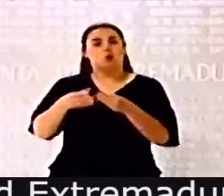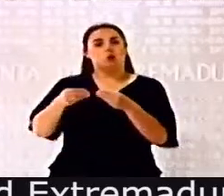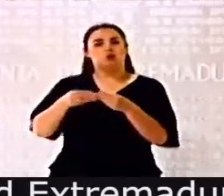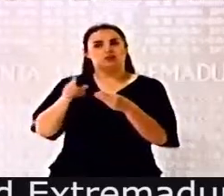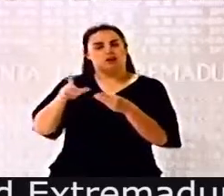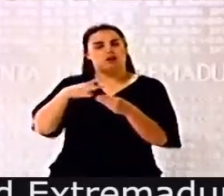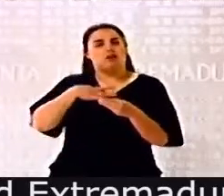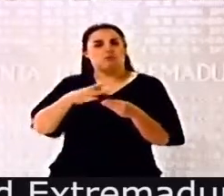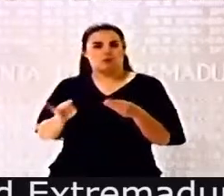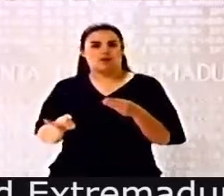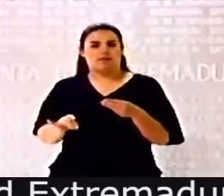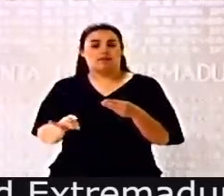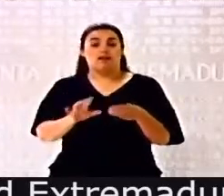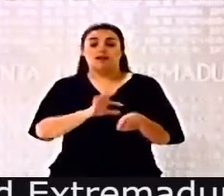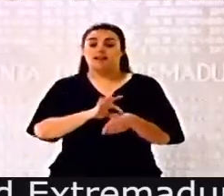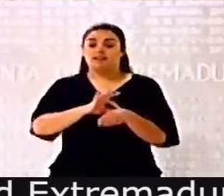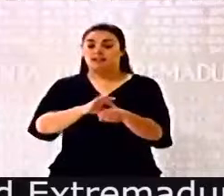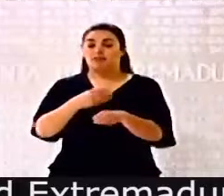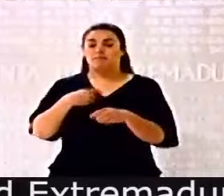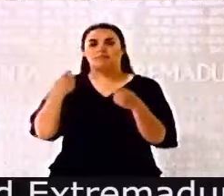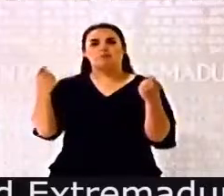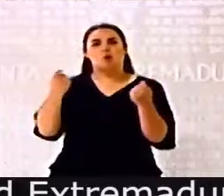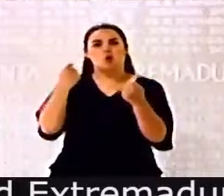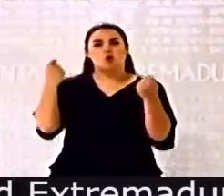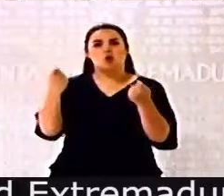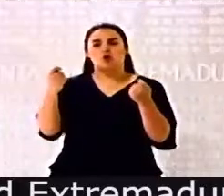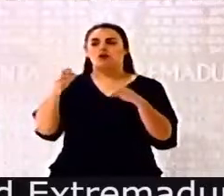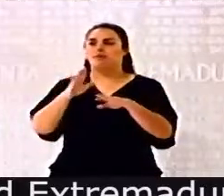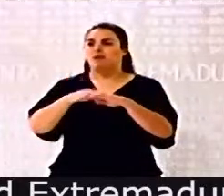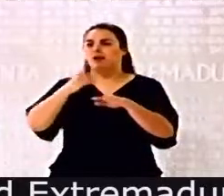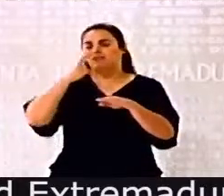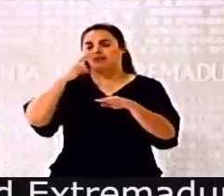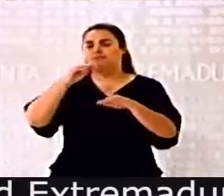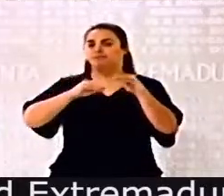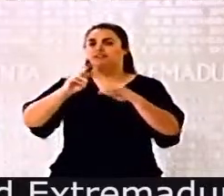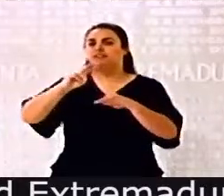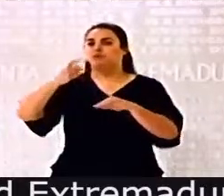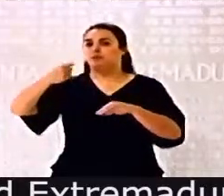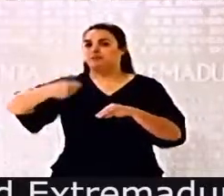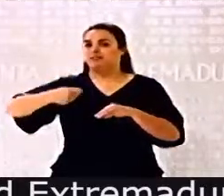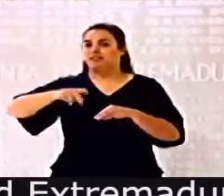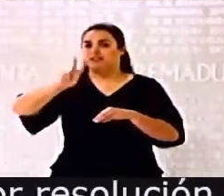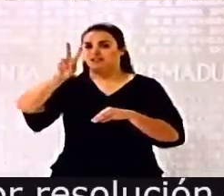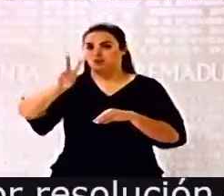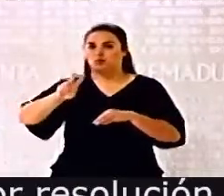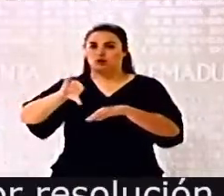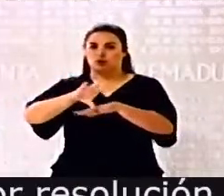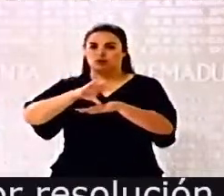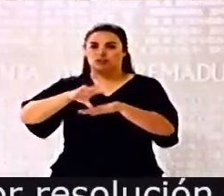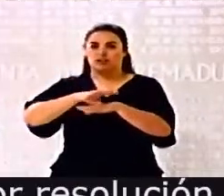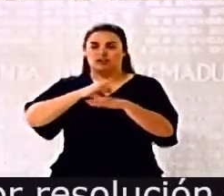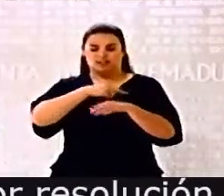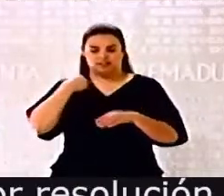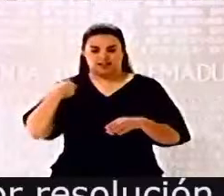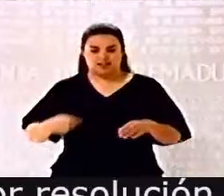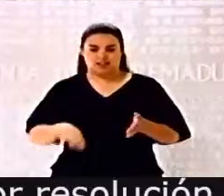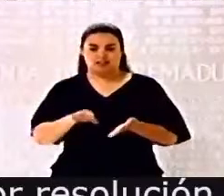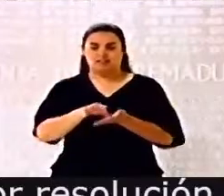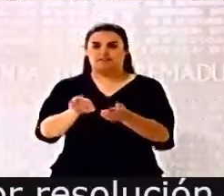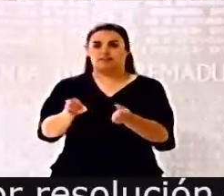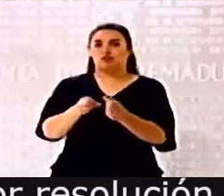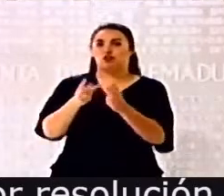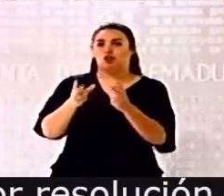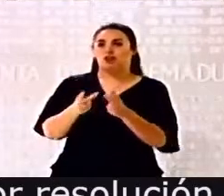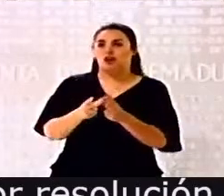ellas. Y las guías se publicarán por resolución de esta Vicepresidencia Segunda y Consejería de Sanidad y Servicios